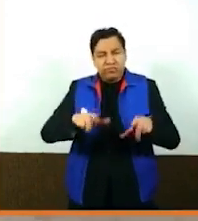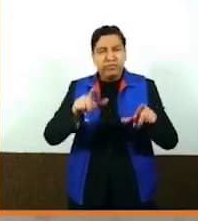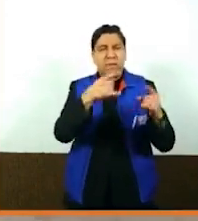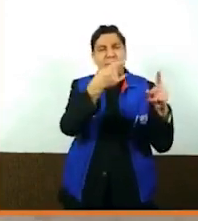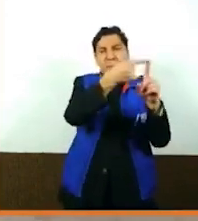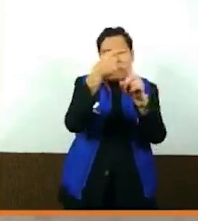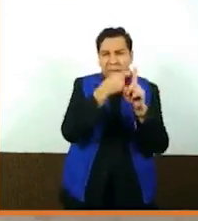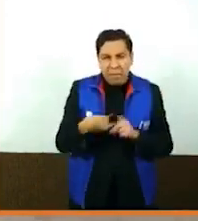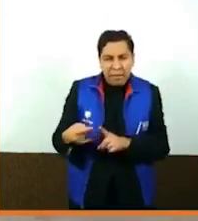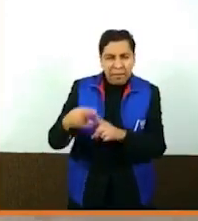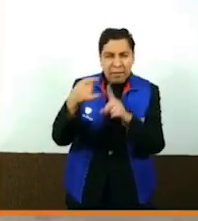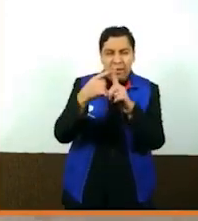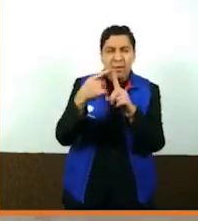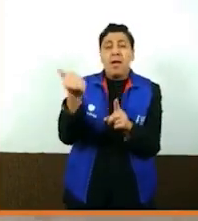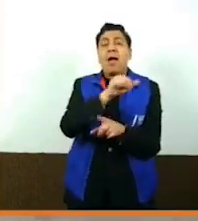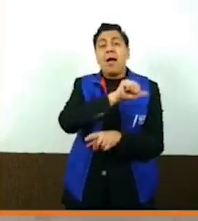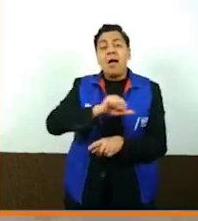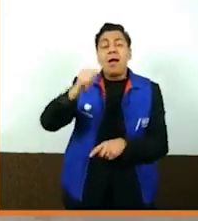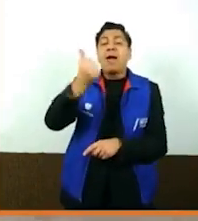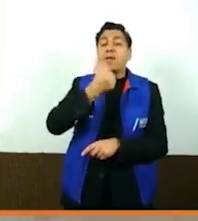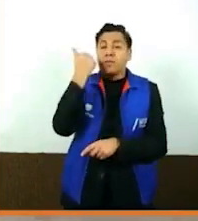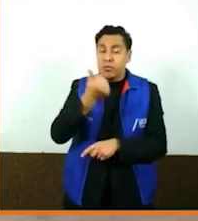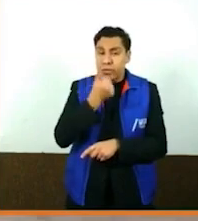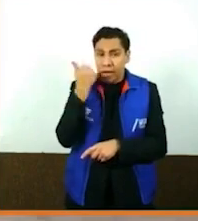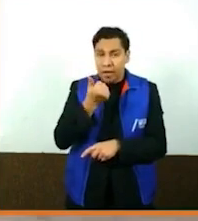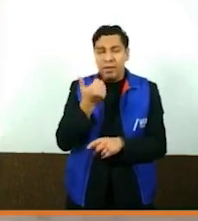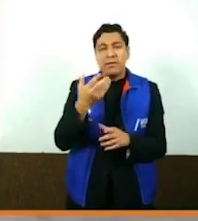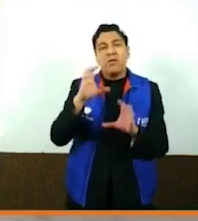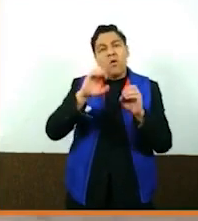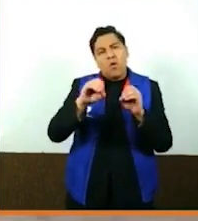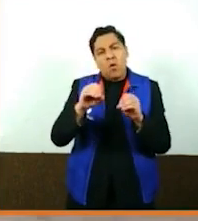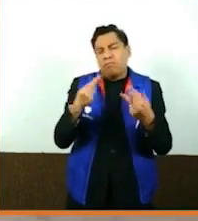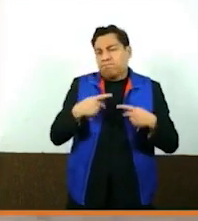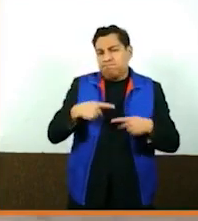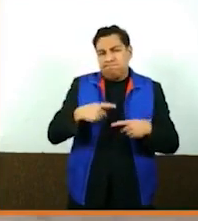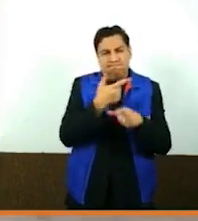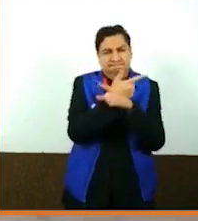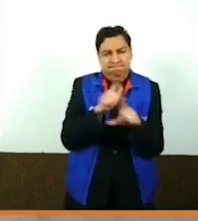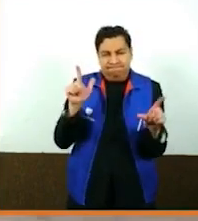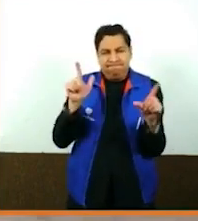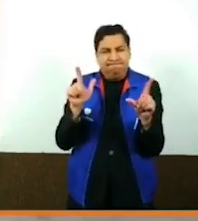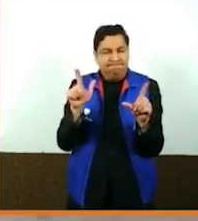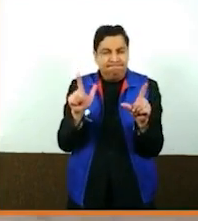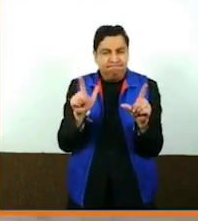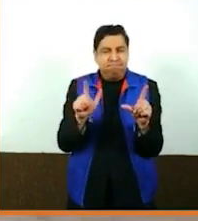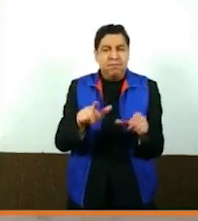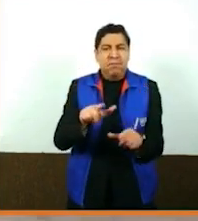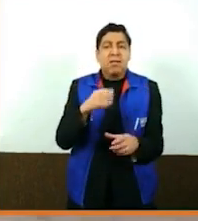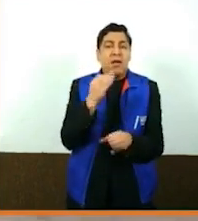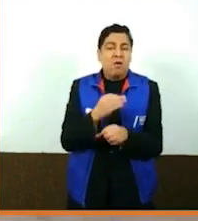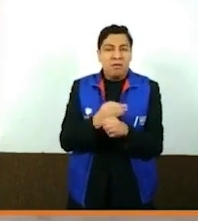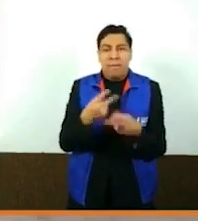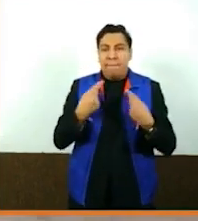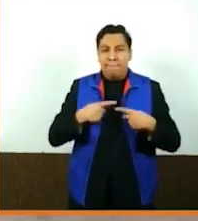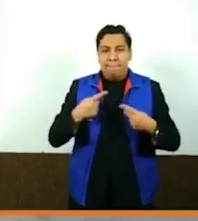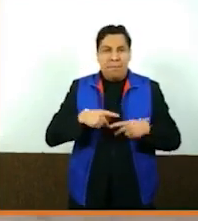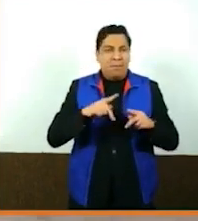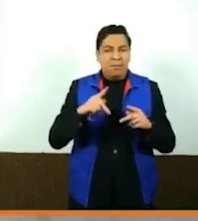dirigidos a estudiantes y colaboradores, sumando más de 220 mil embajadores activos en este